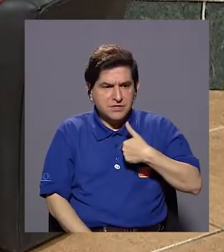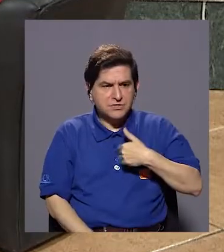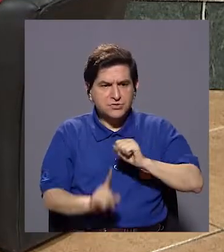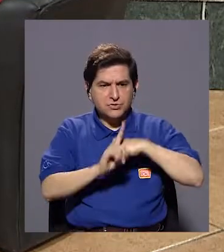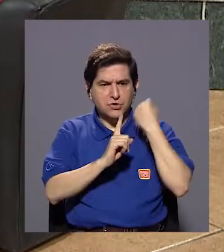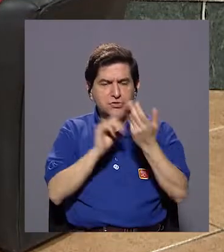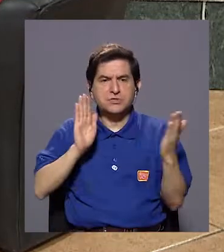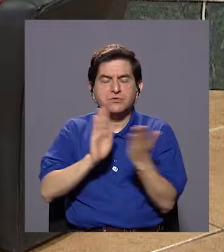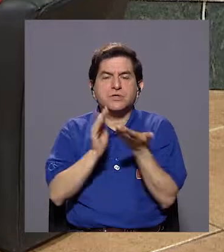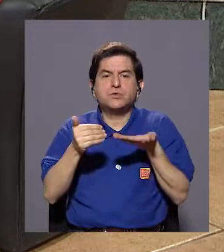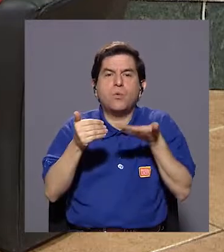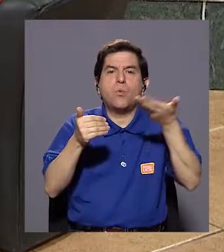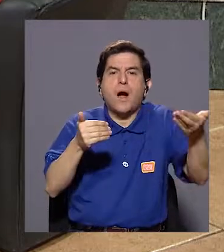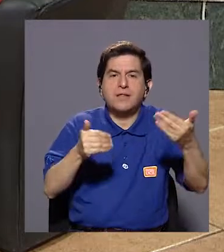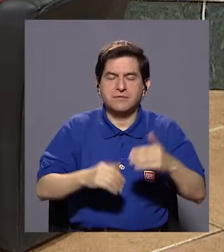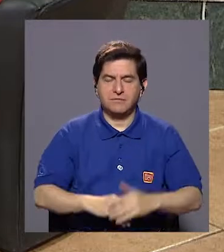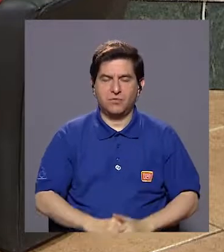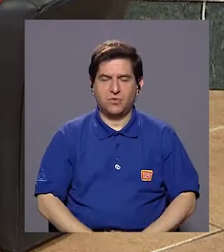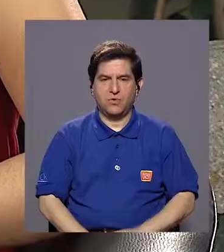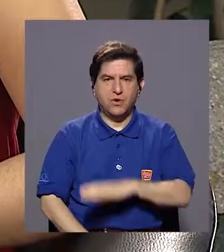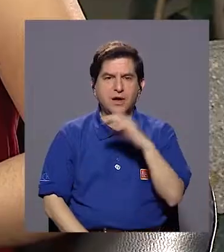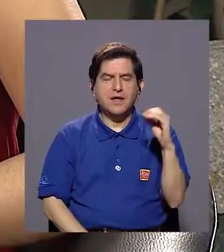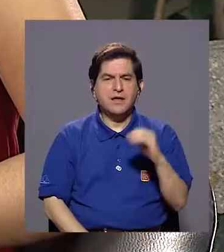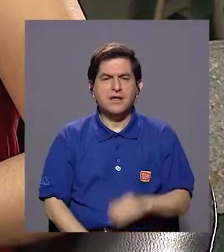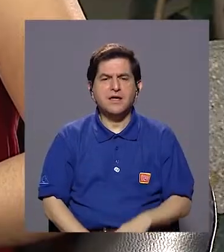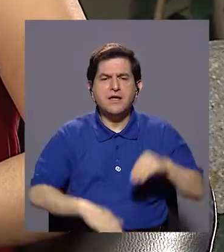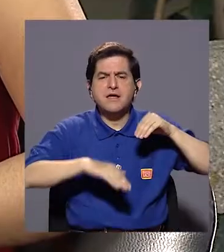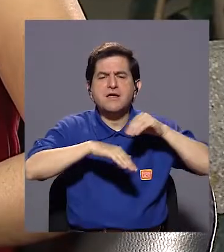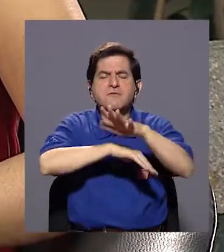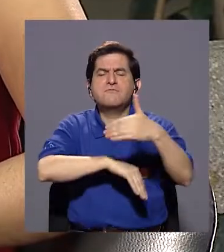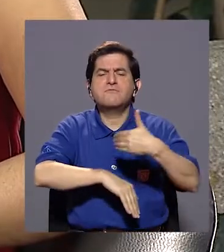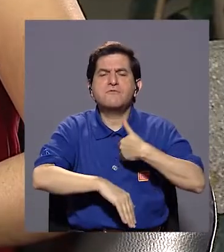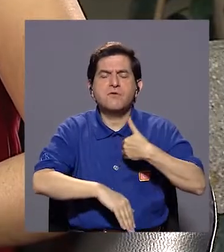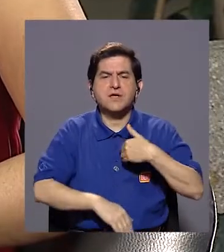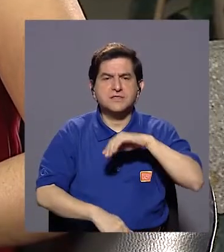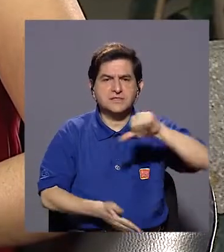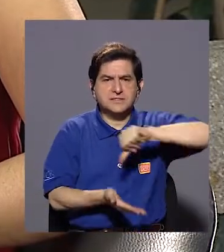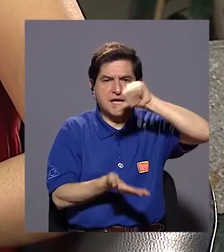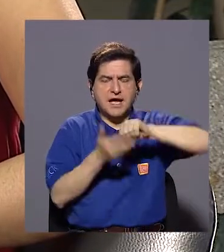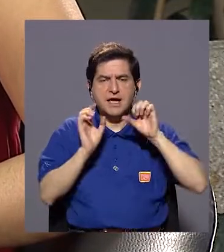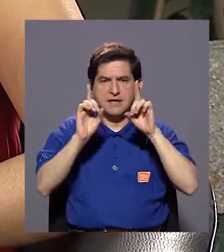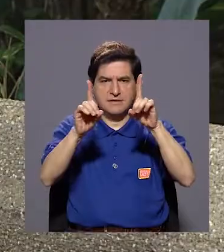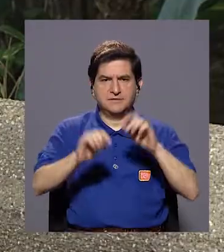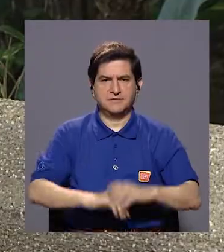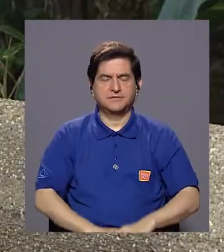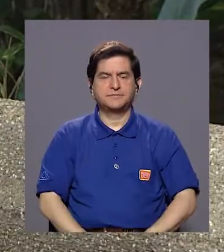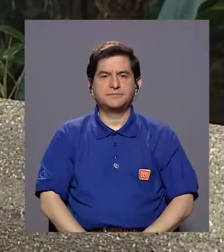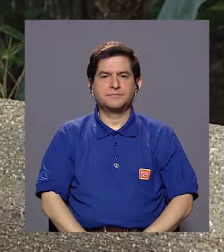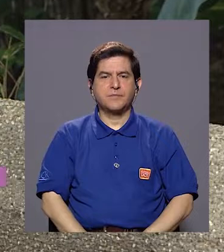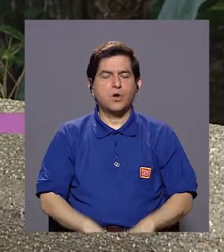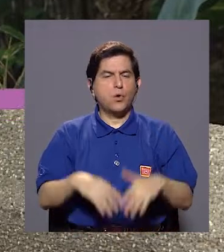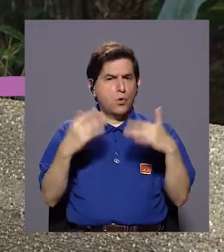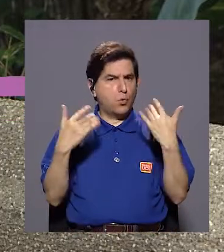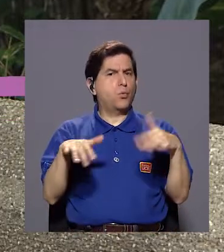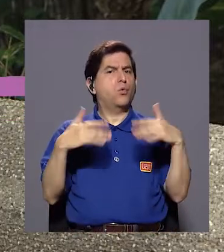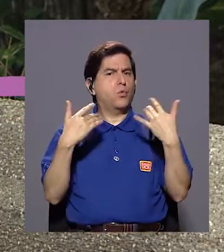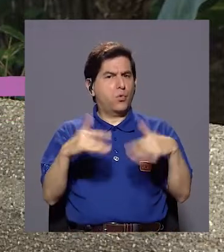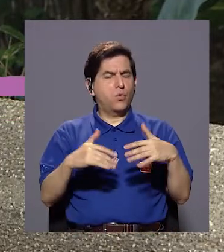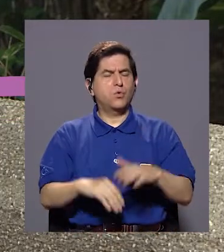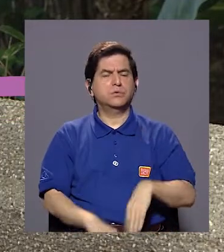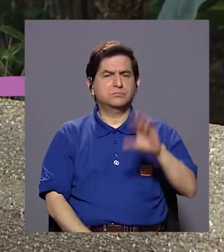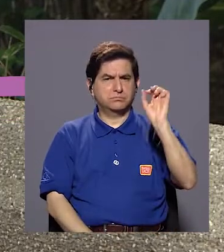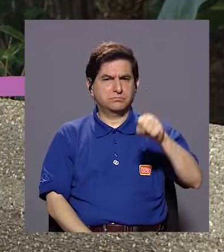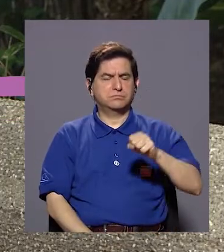frente a una situación, ¿verdad? Uh-huh. ¿Cuándo? ¿Y qué repercusiones tiene esto para un centro educativo? Muchísimo, porque